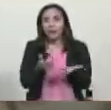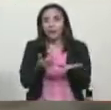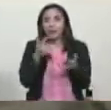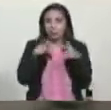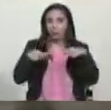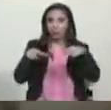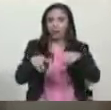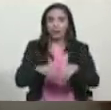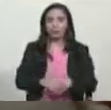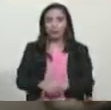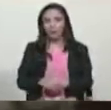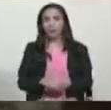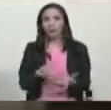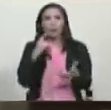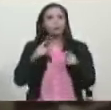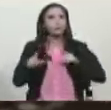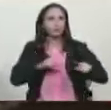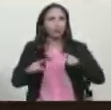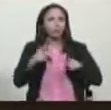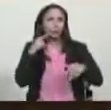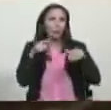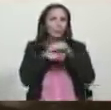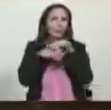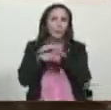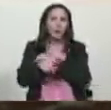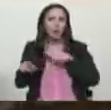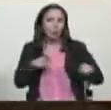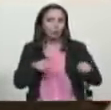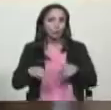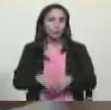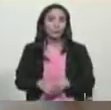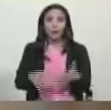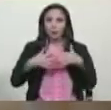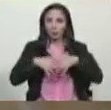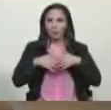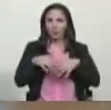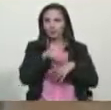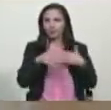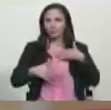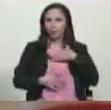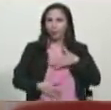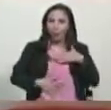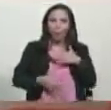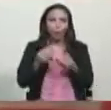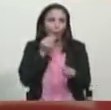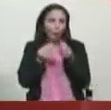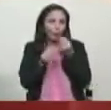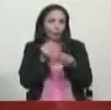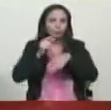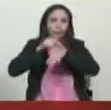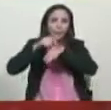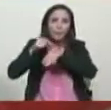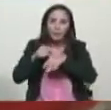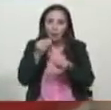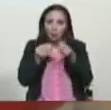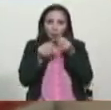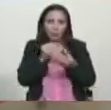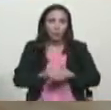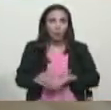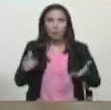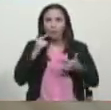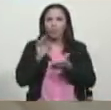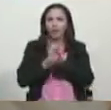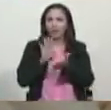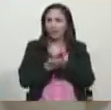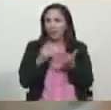que es ambiente controlado, el animal se estresa menos, está más cómodo, come de manera, está más